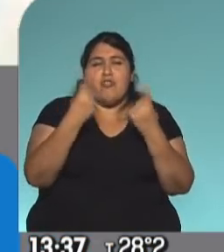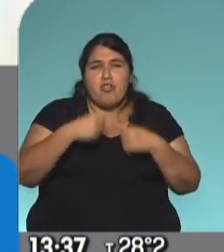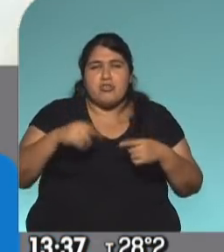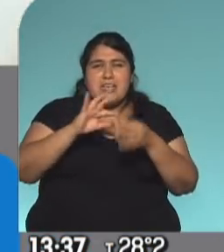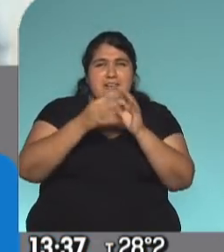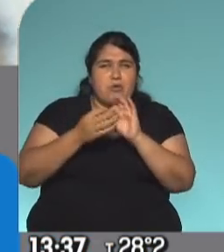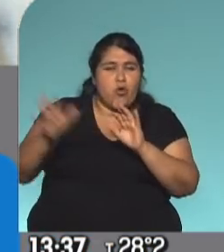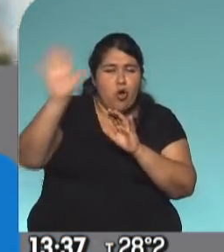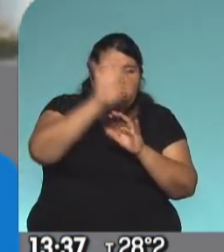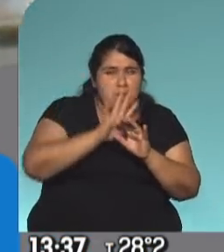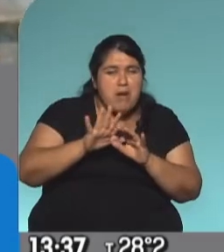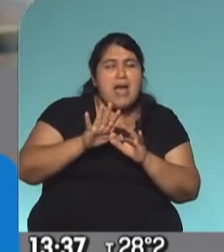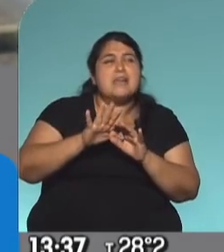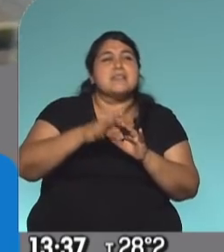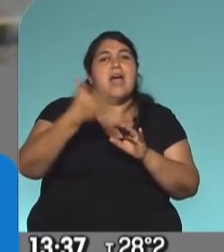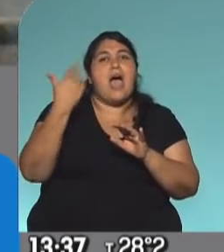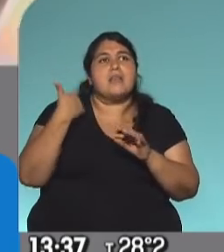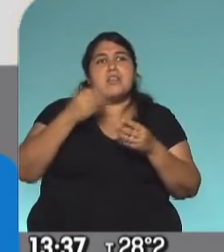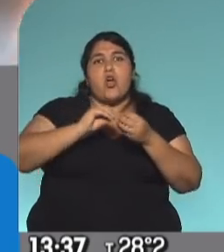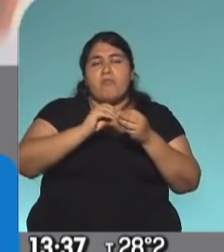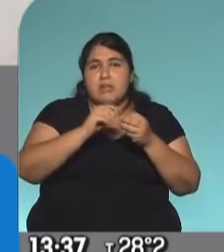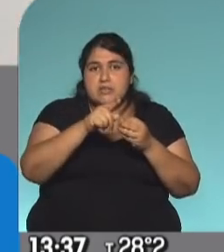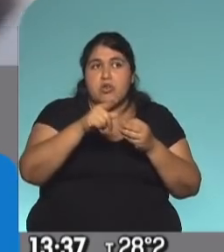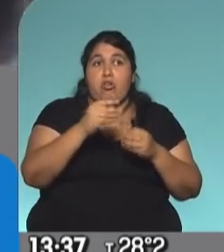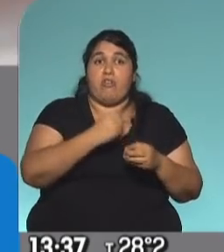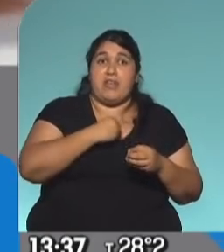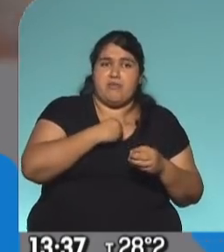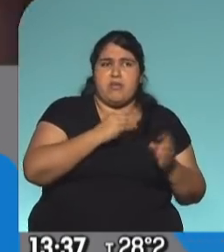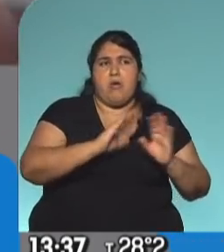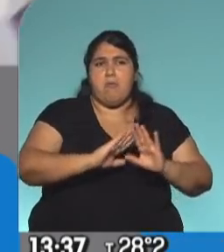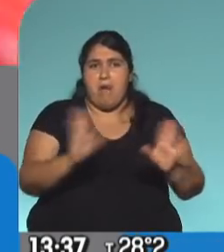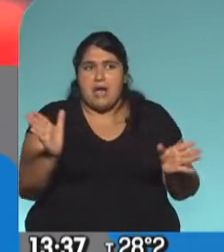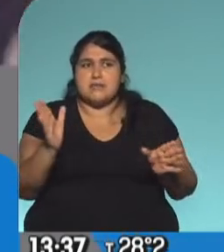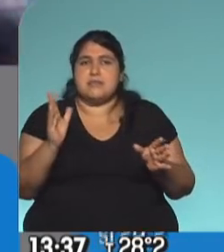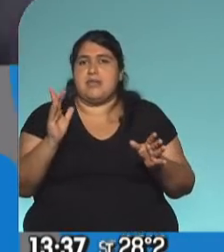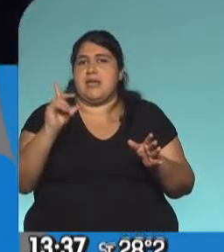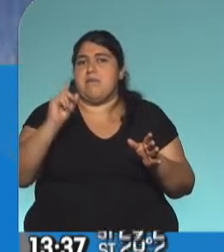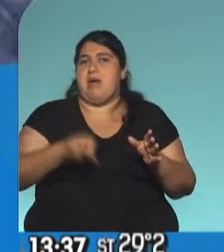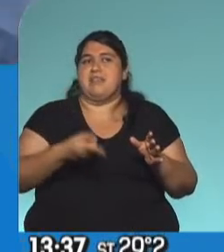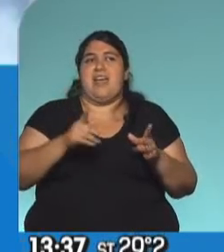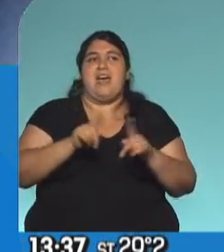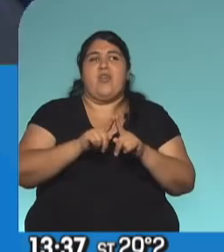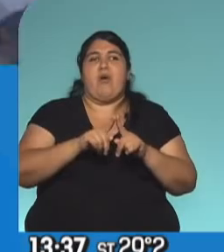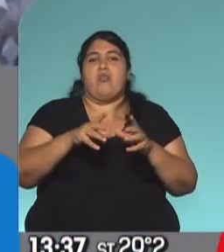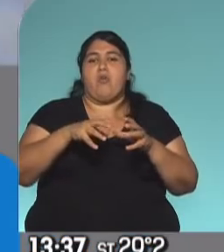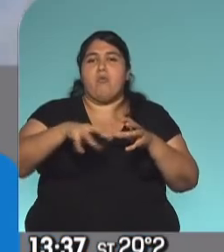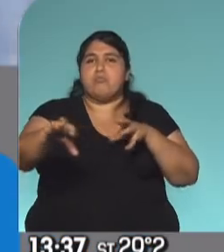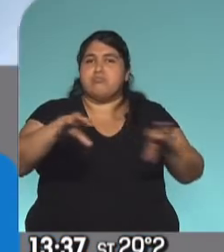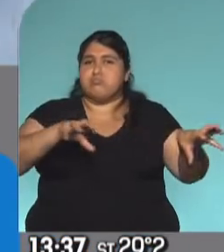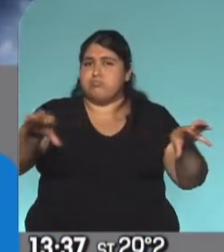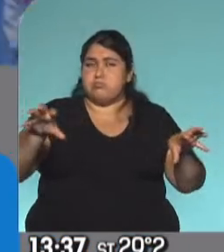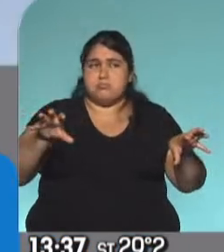europea, que había hecho que los conflictos religiosos se acaben y mandar la religión al espacio de lo privado.